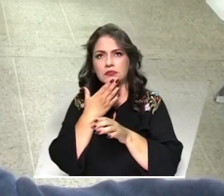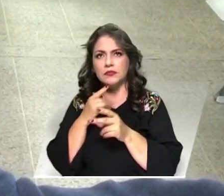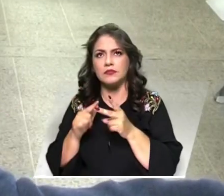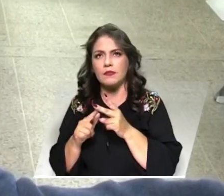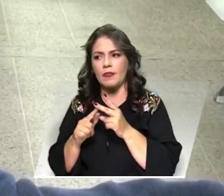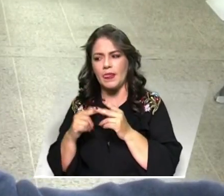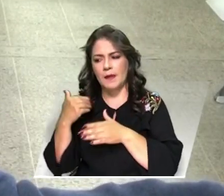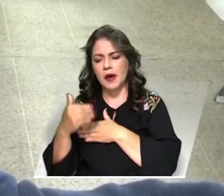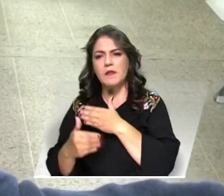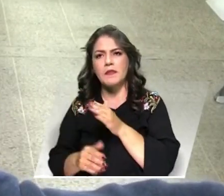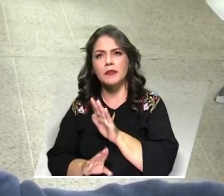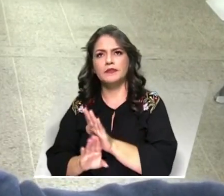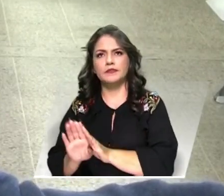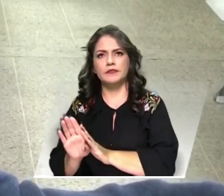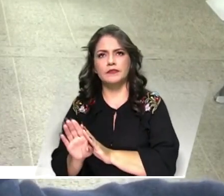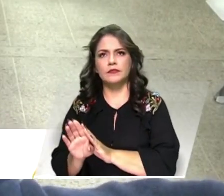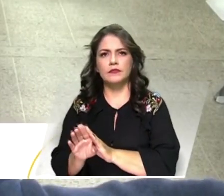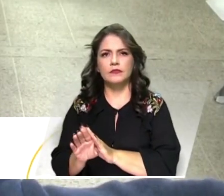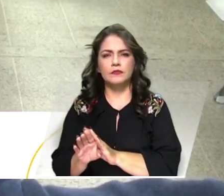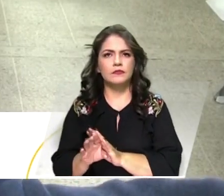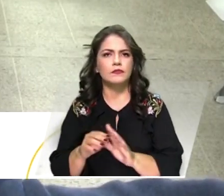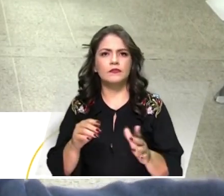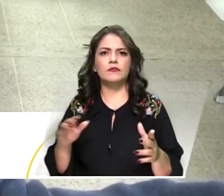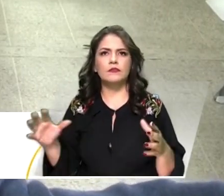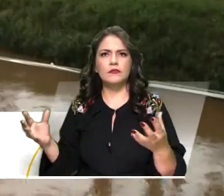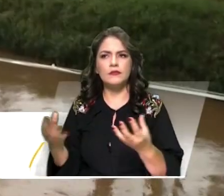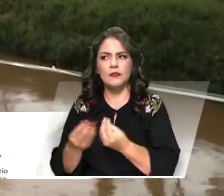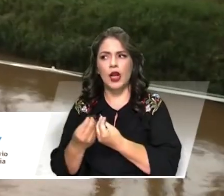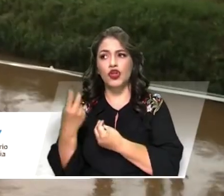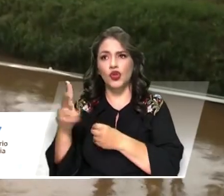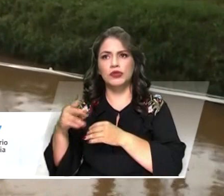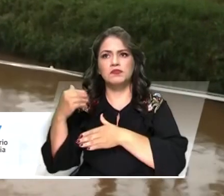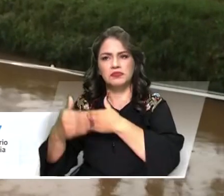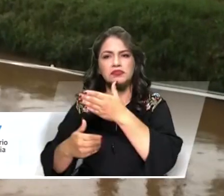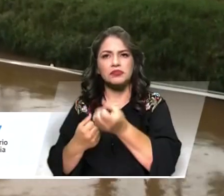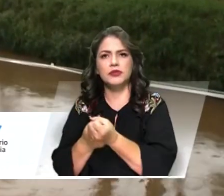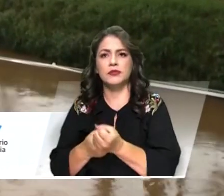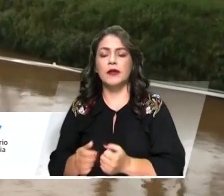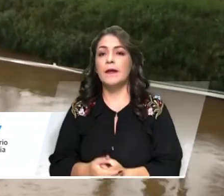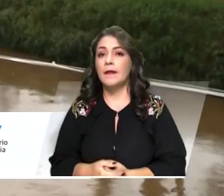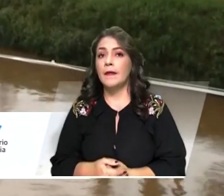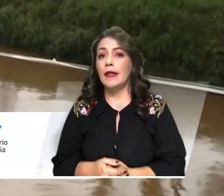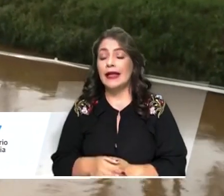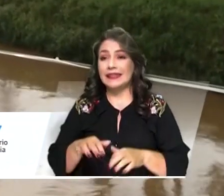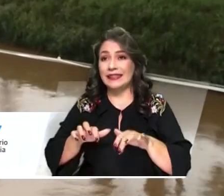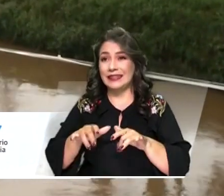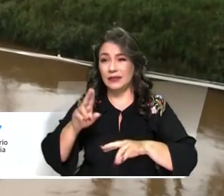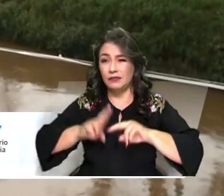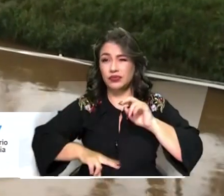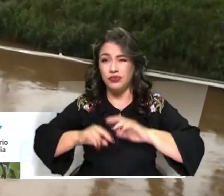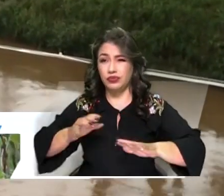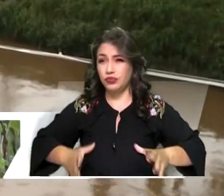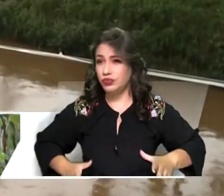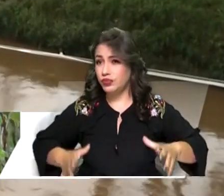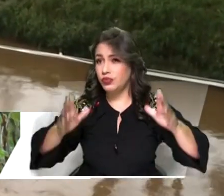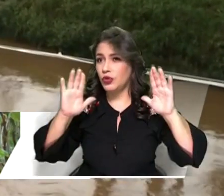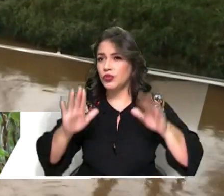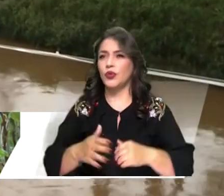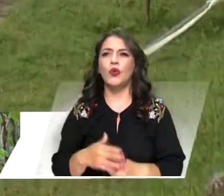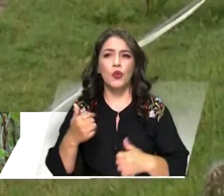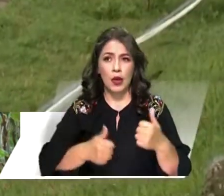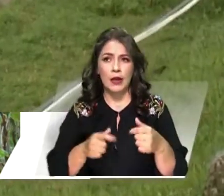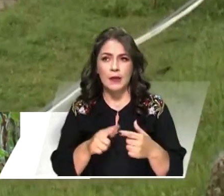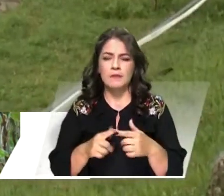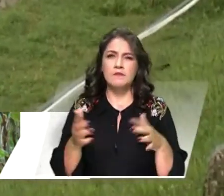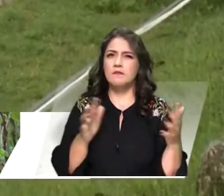como en posibilidades de cofinanciación, han sido los que han avanzado. La meta de la Secretaría de Infraestructura con este proyecto es iniciar la ejecución